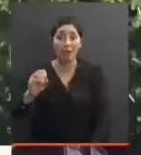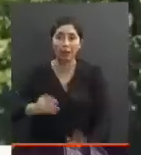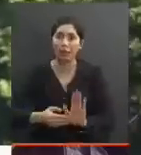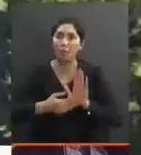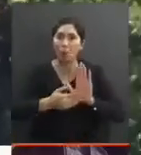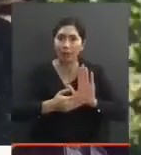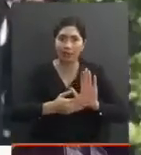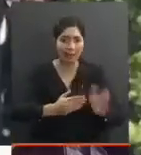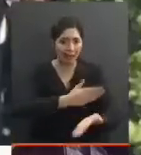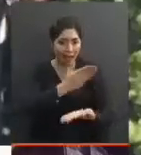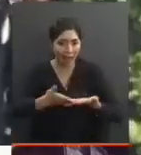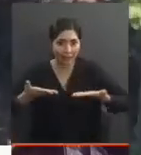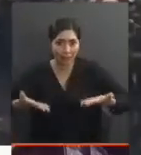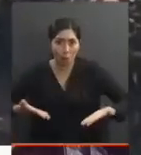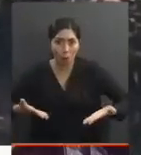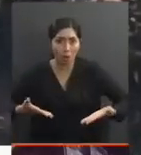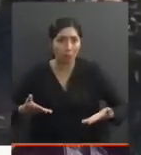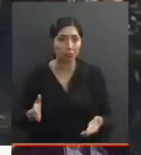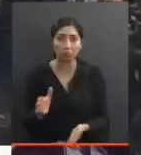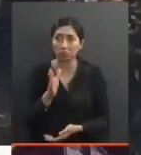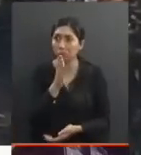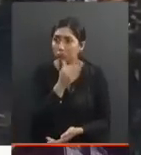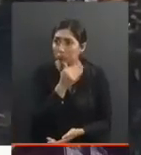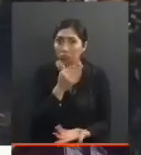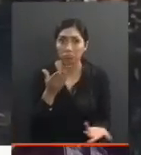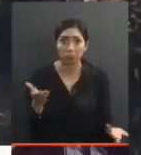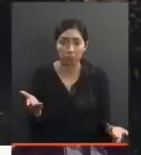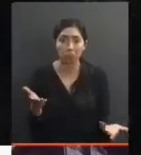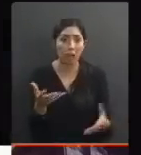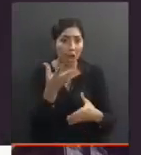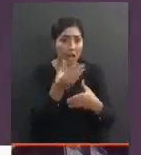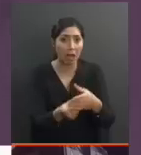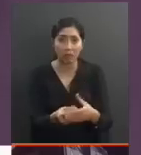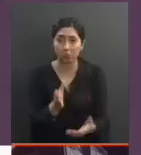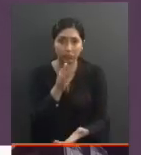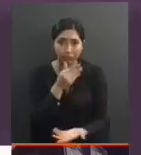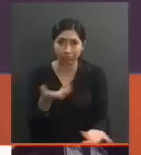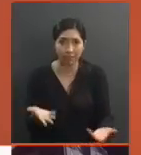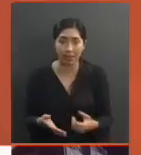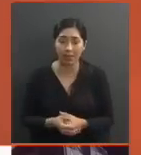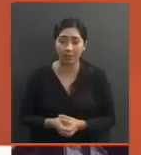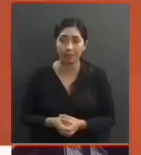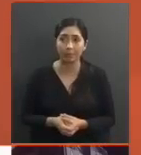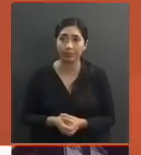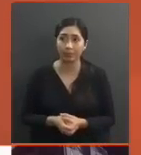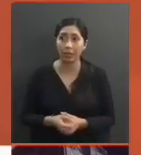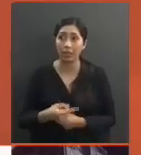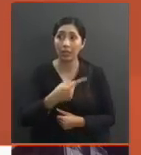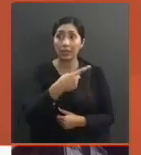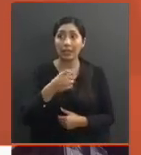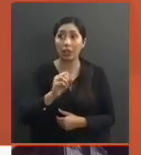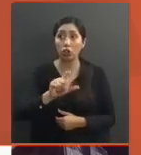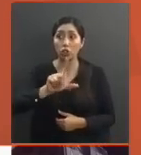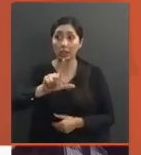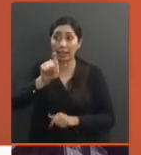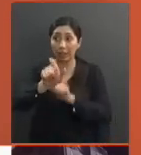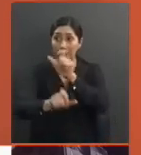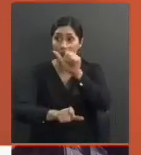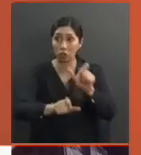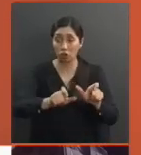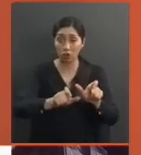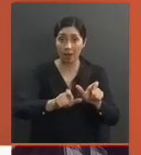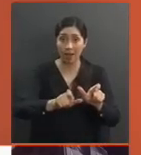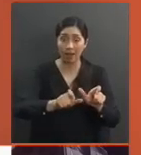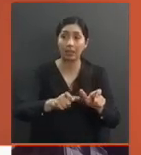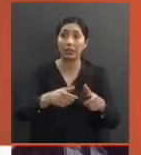fecha nadie se atrevería a decir que está lejos de acabarse. De los 107 imputados, 39 fueron